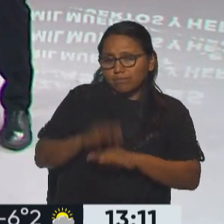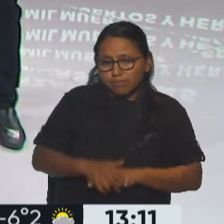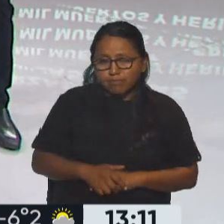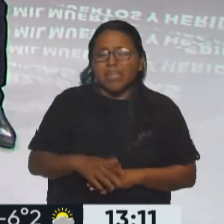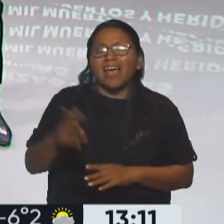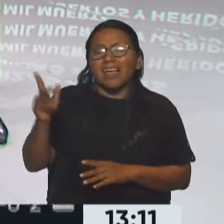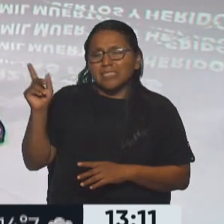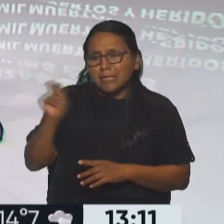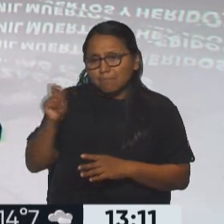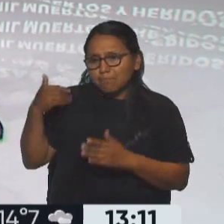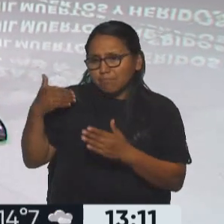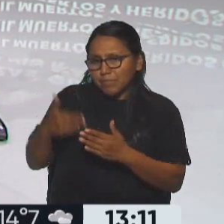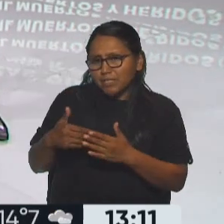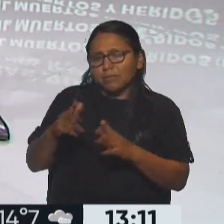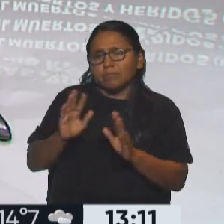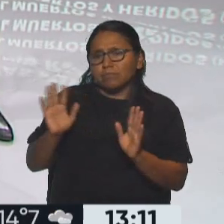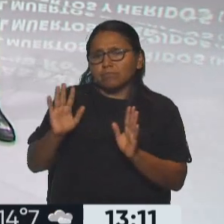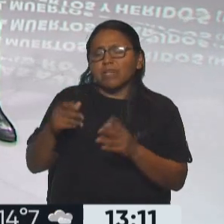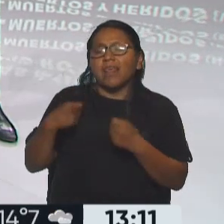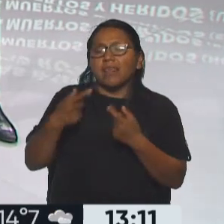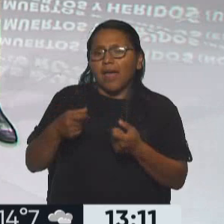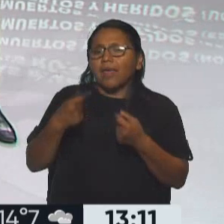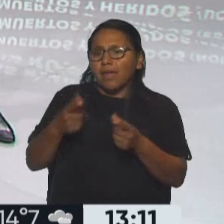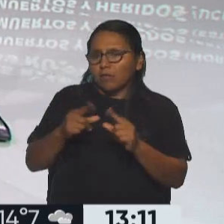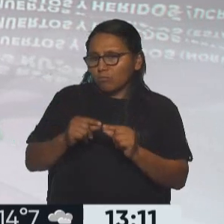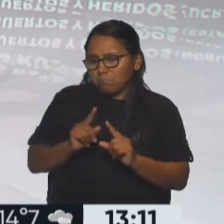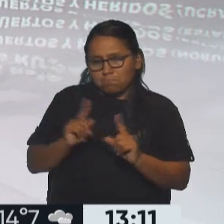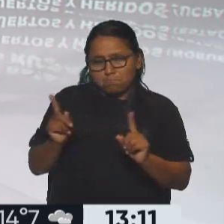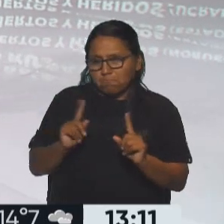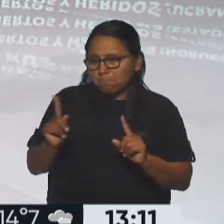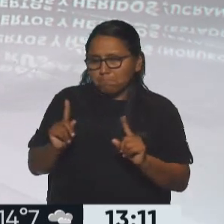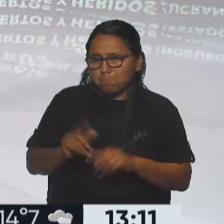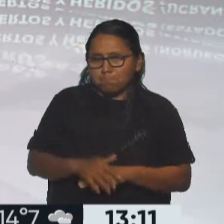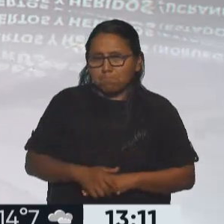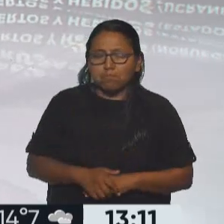varios meses que no está justamente otorgando cifras de las bajas en este conflicto bélico.